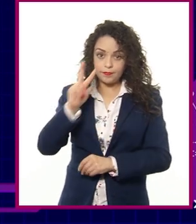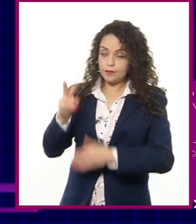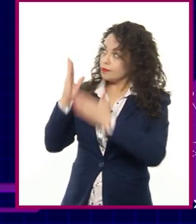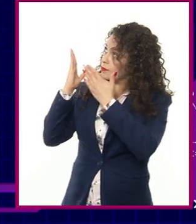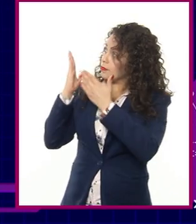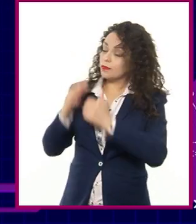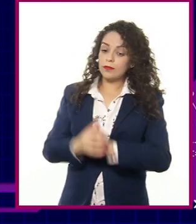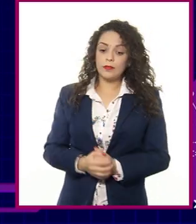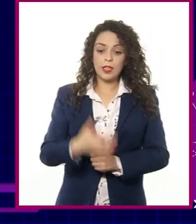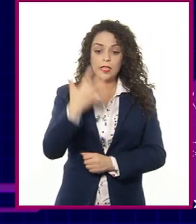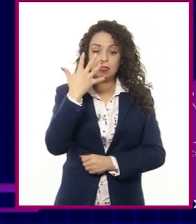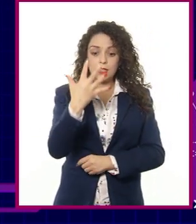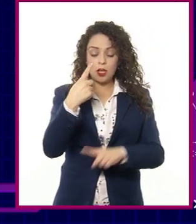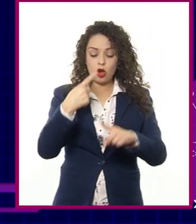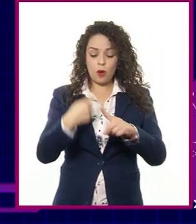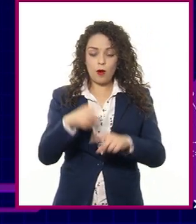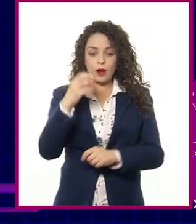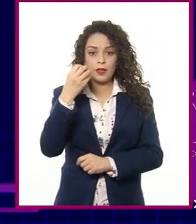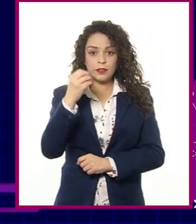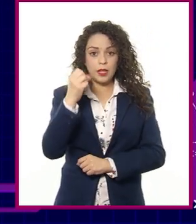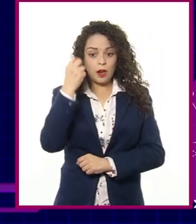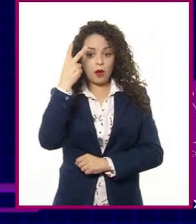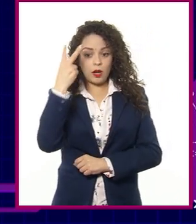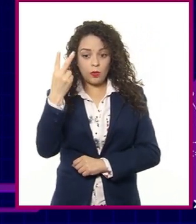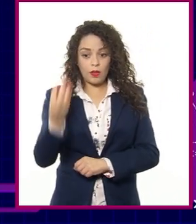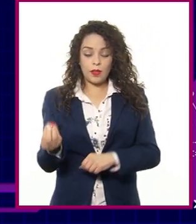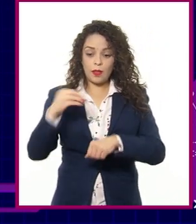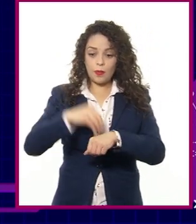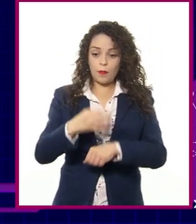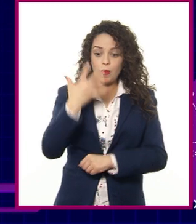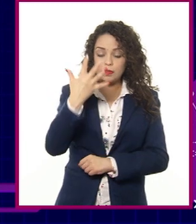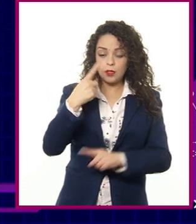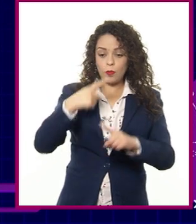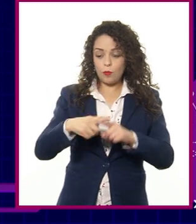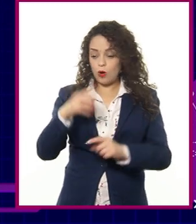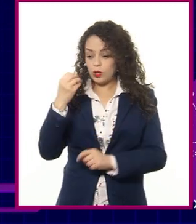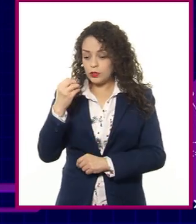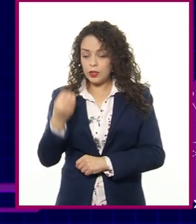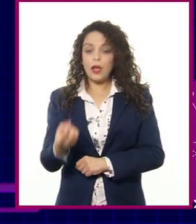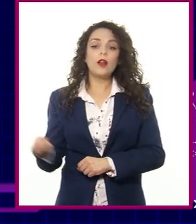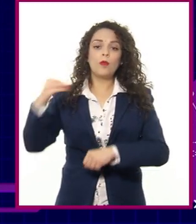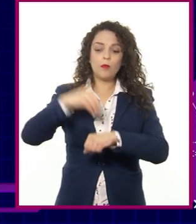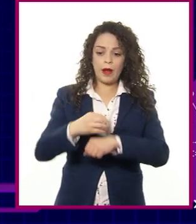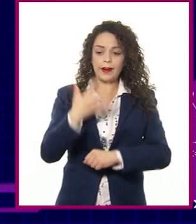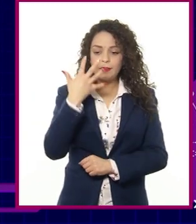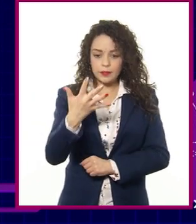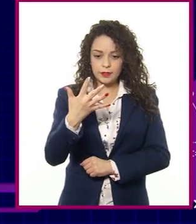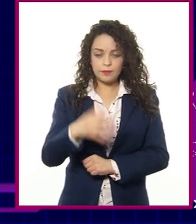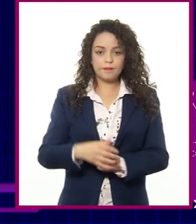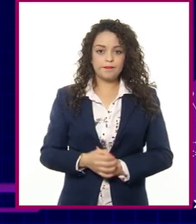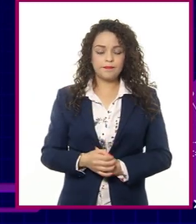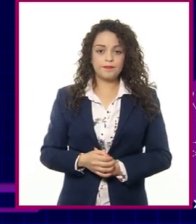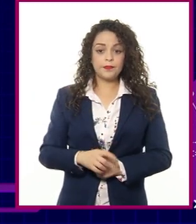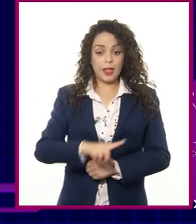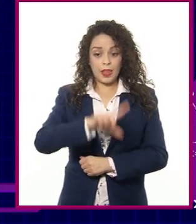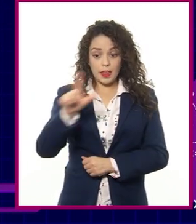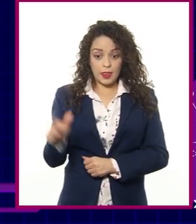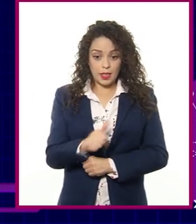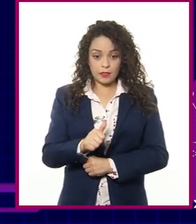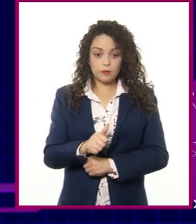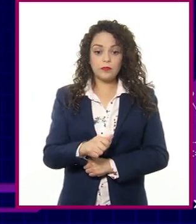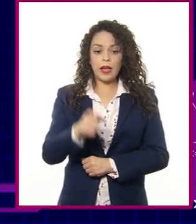por 0 al cuadrado más 5 por 0 más 5. Después se toma el valor de